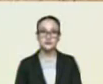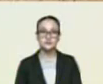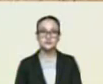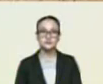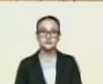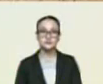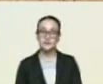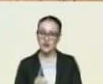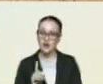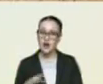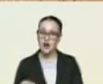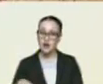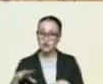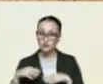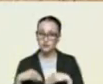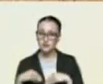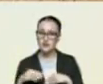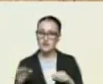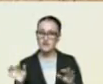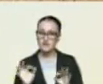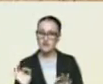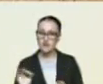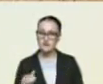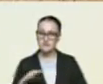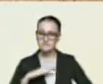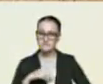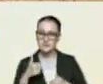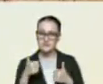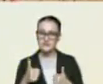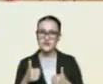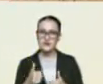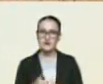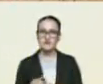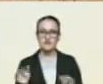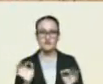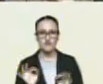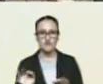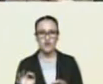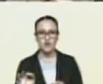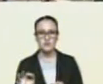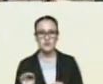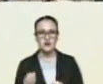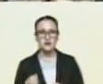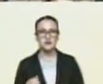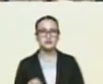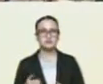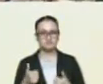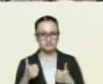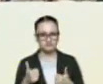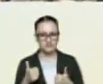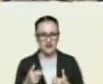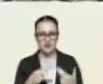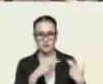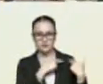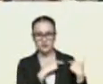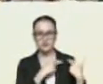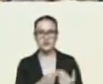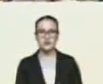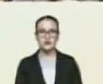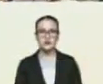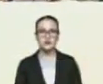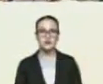grande fue asumido de una manera eficiente, de una manera con gran entrega y con gran